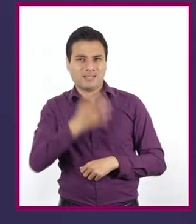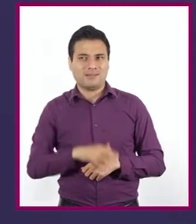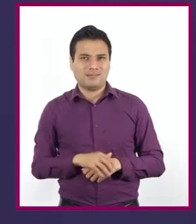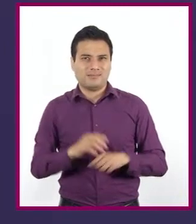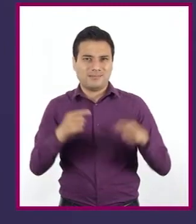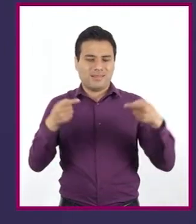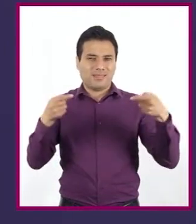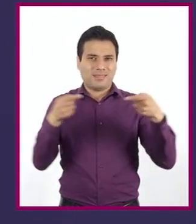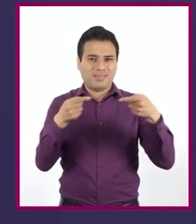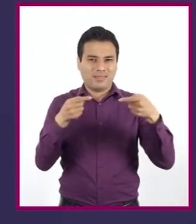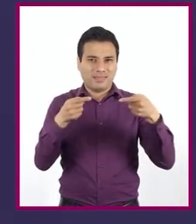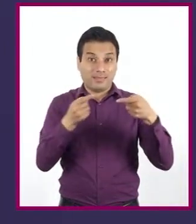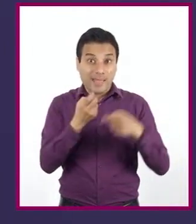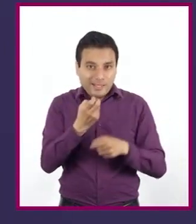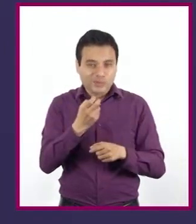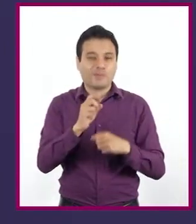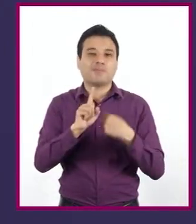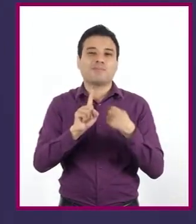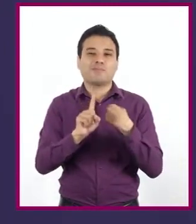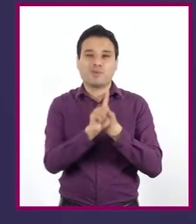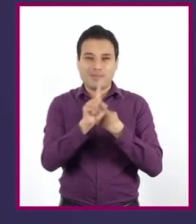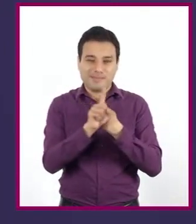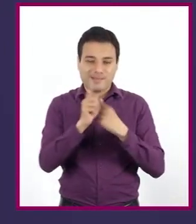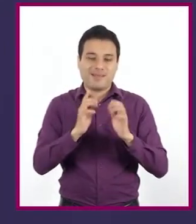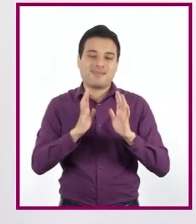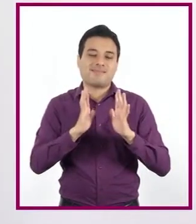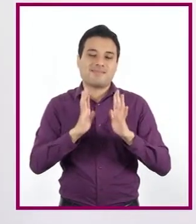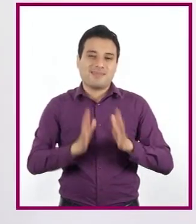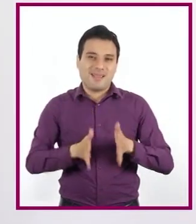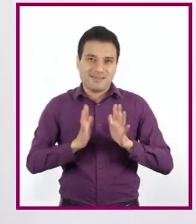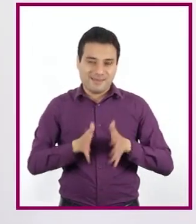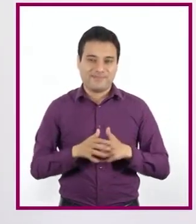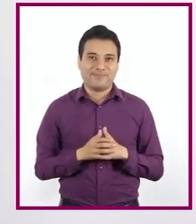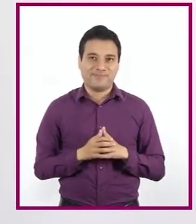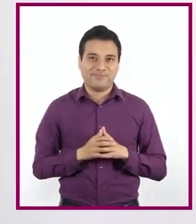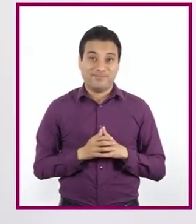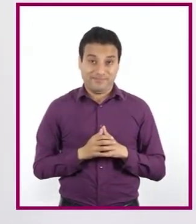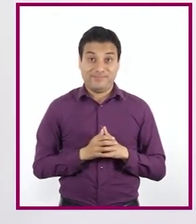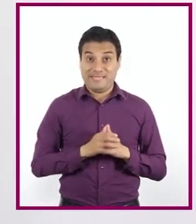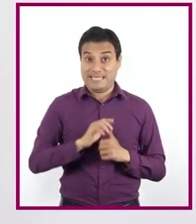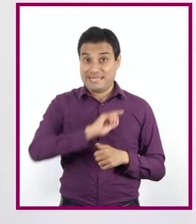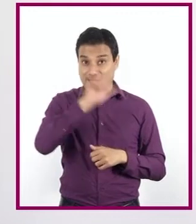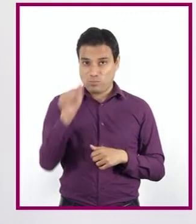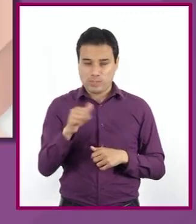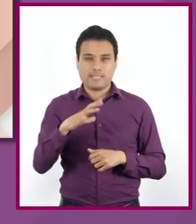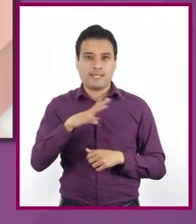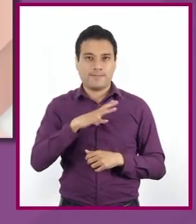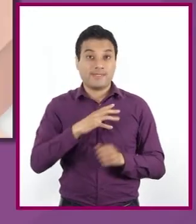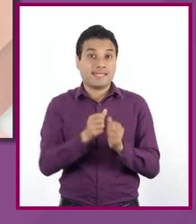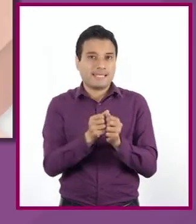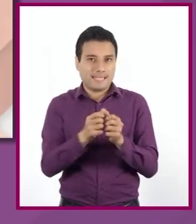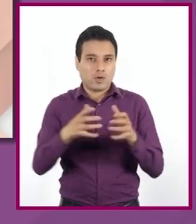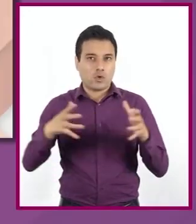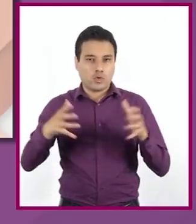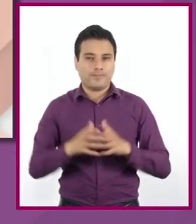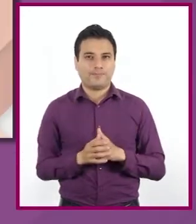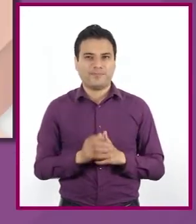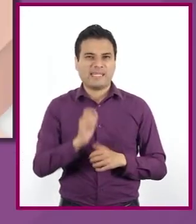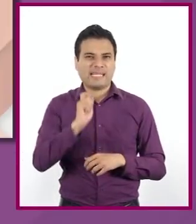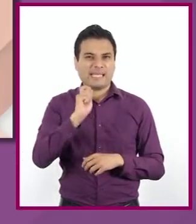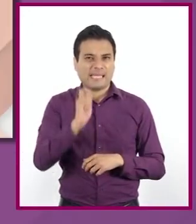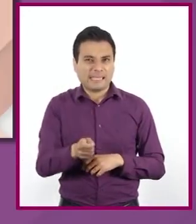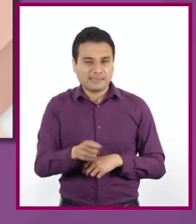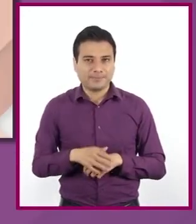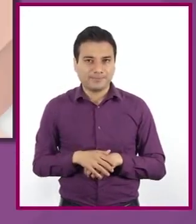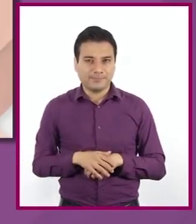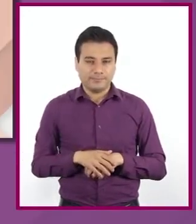al interior del texto dramático que crearemos. Después tenemos el desarrollo, en donde encontramos